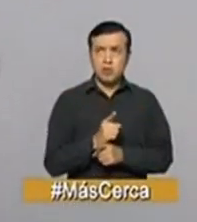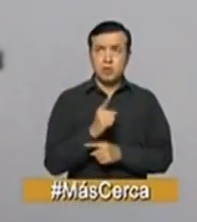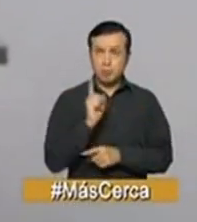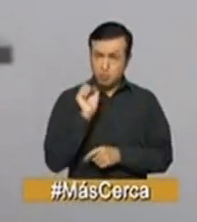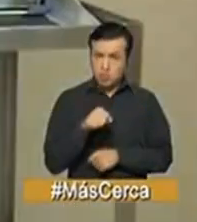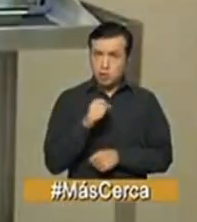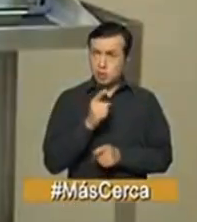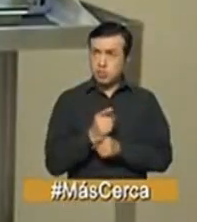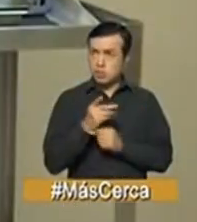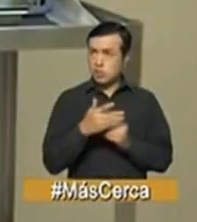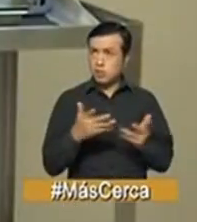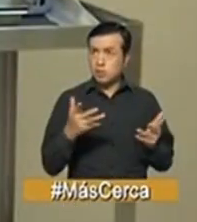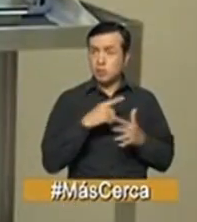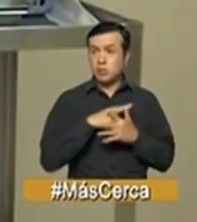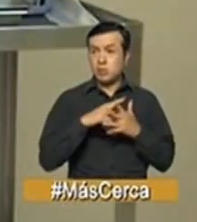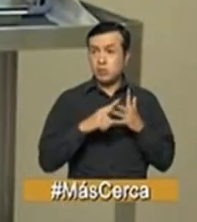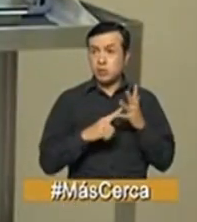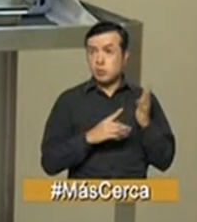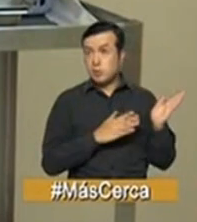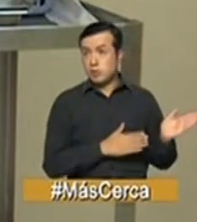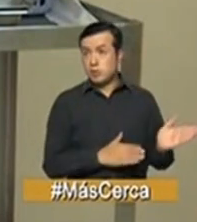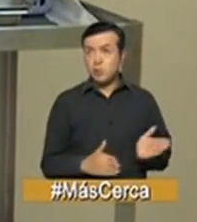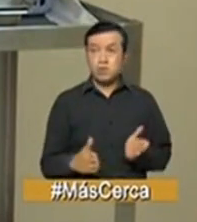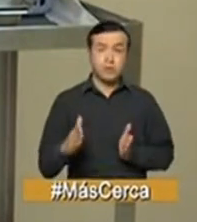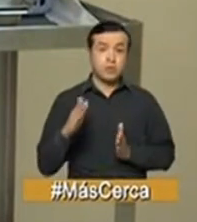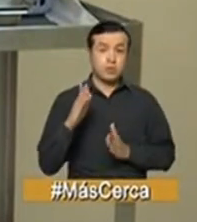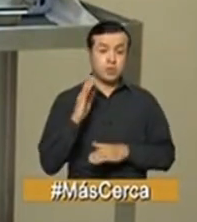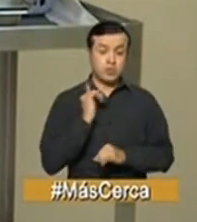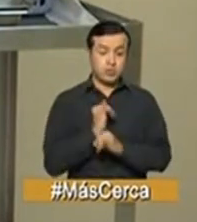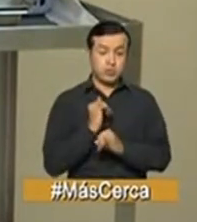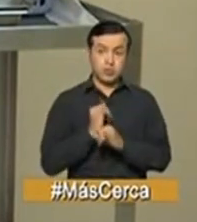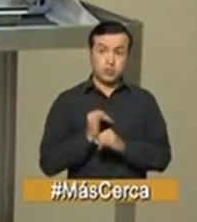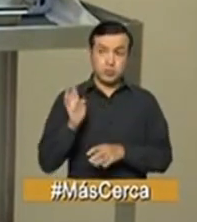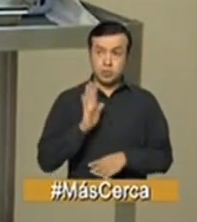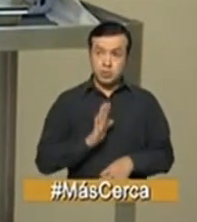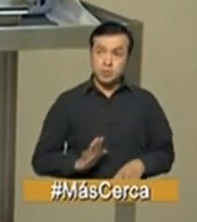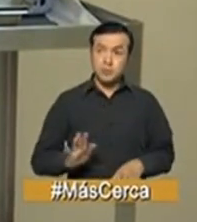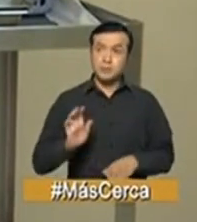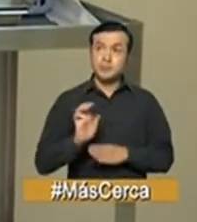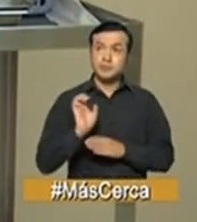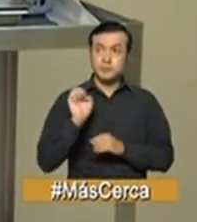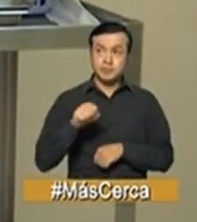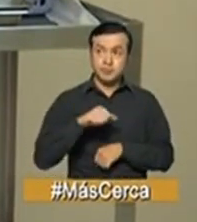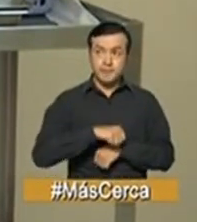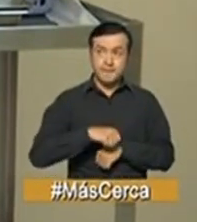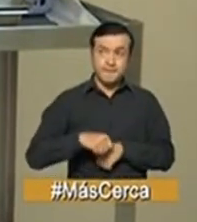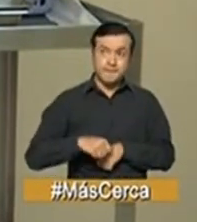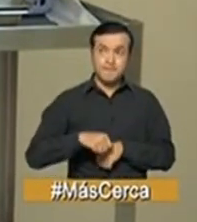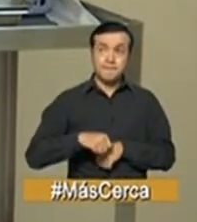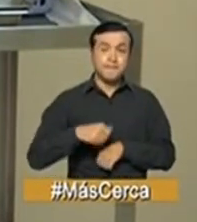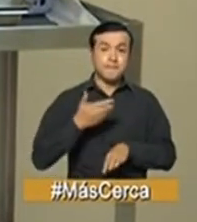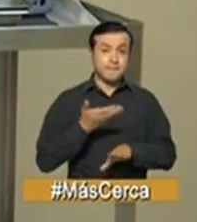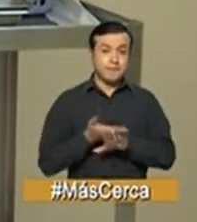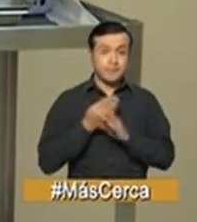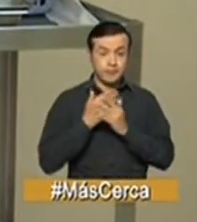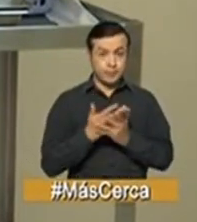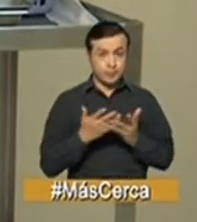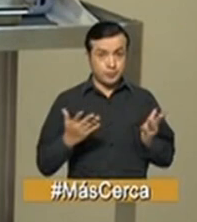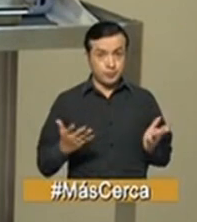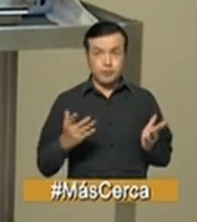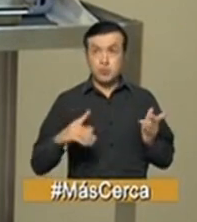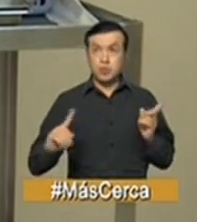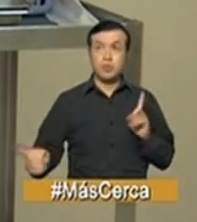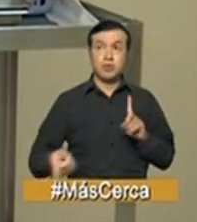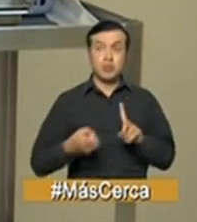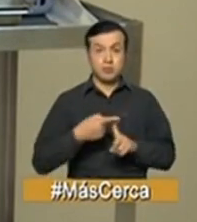médicas? Hay varios entes de control en el país para realizar este tipo de certificación. El